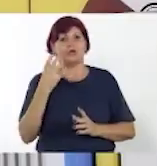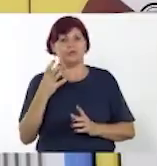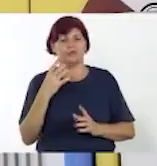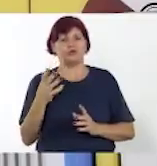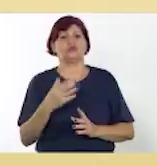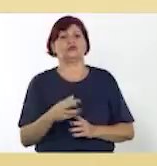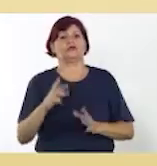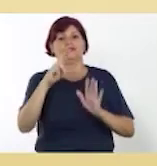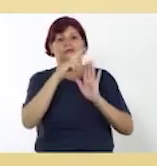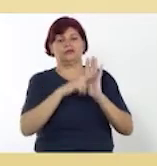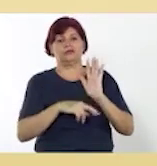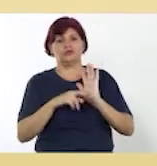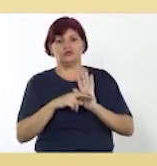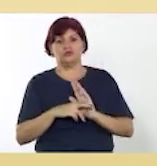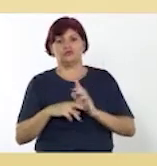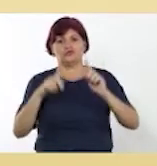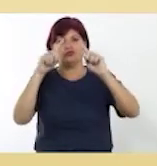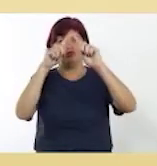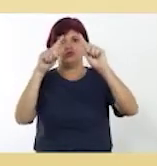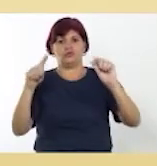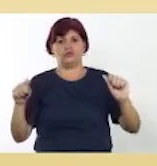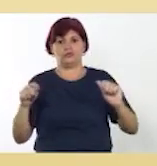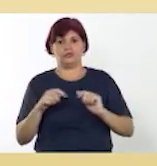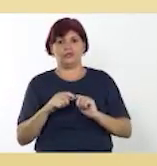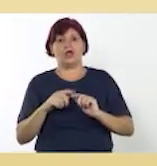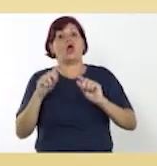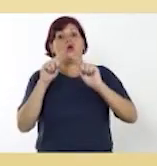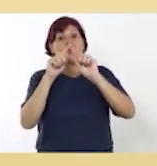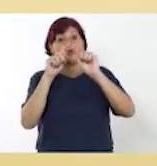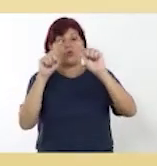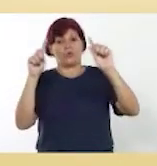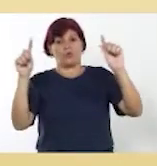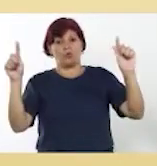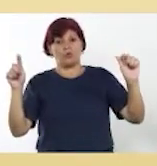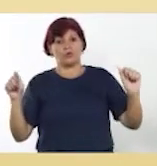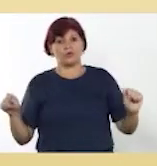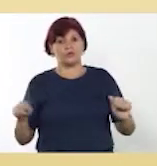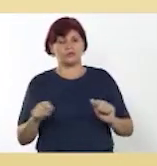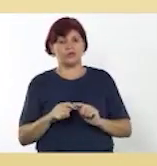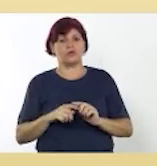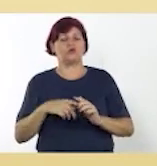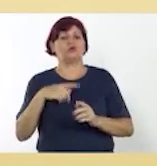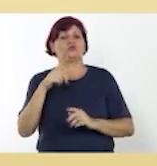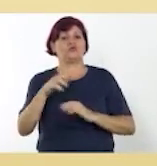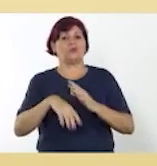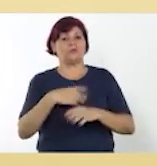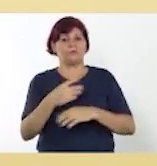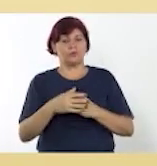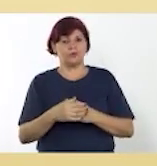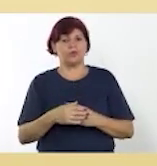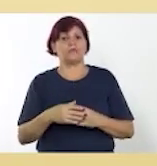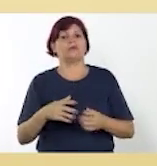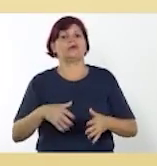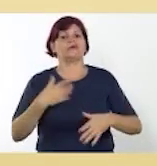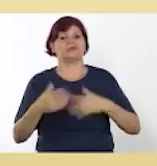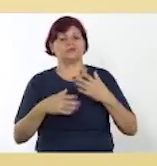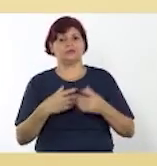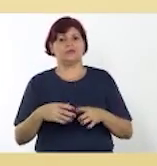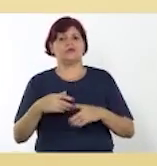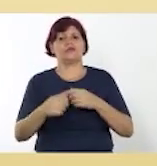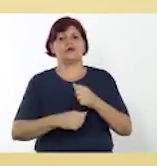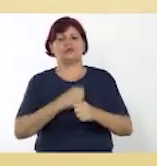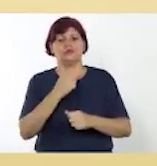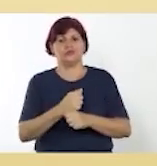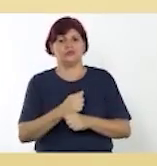contenidos esenciales está la resolución de triángulos rectángulos, sus problemas y los ejercicios de